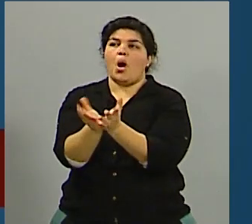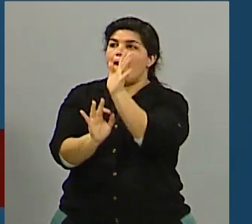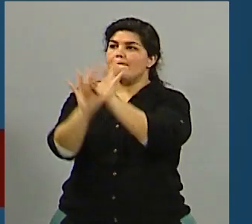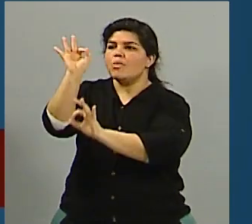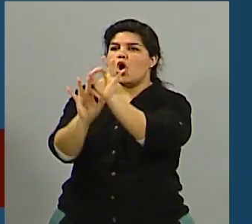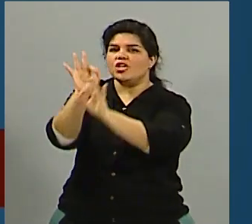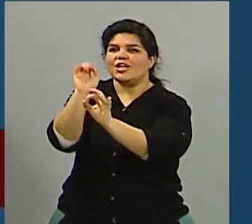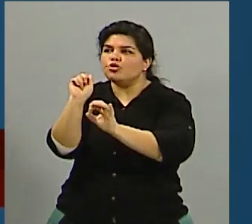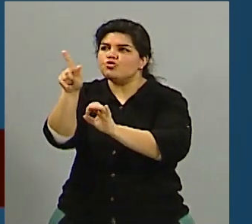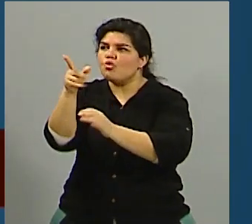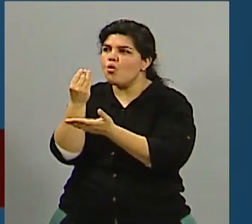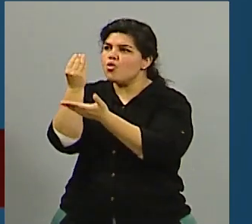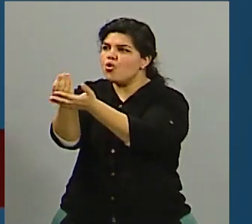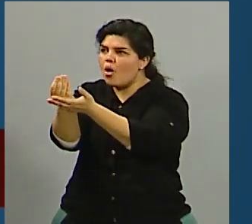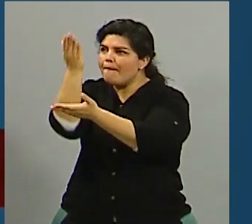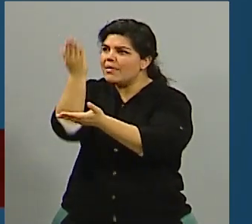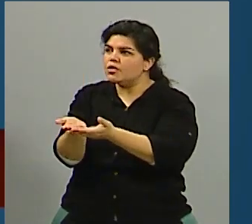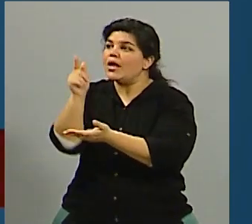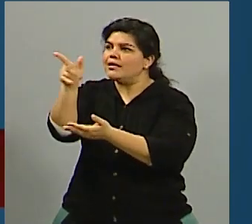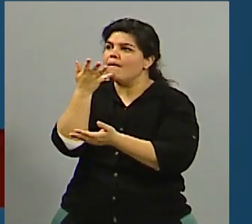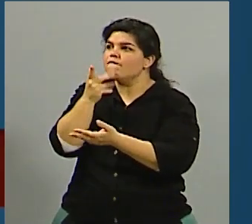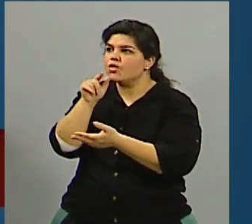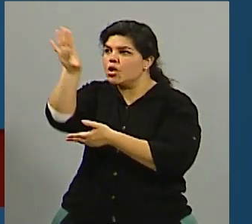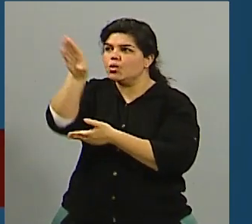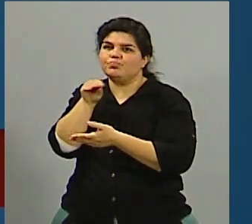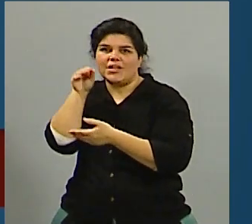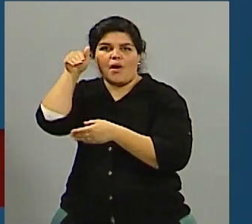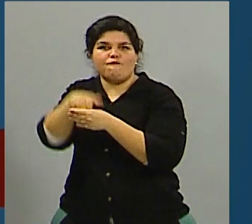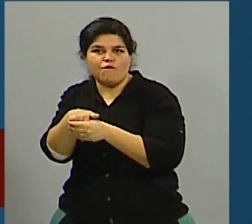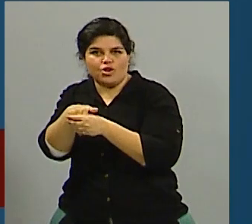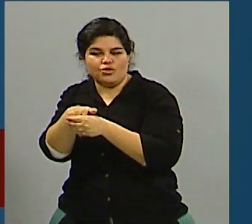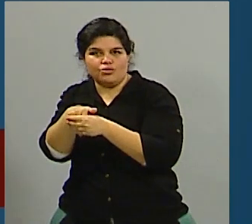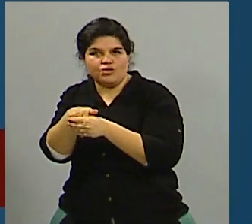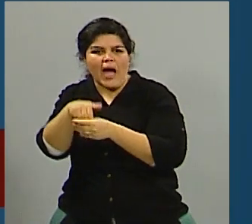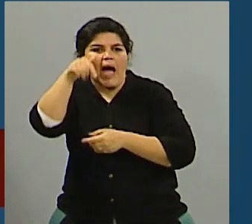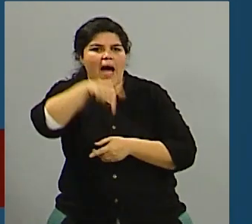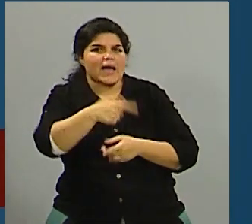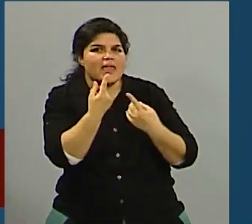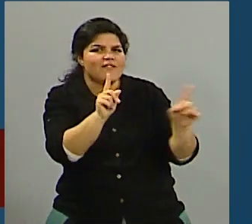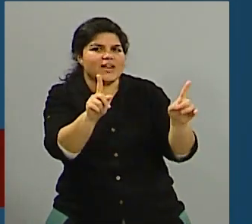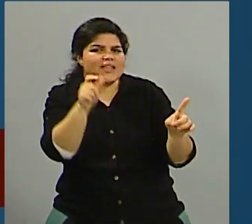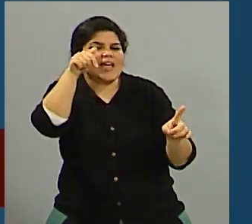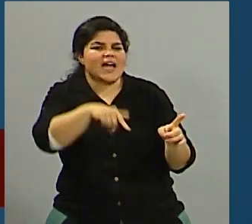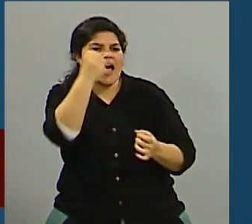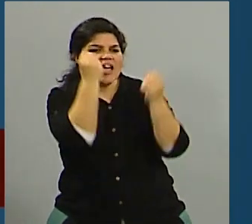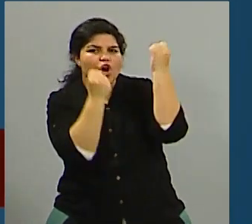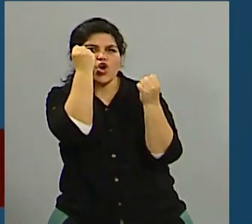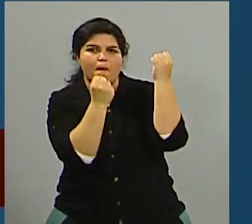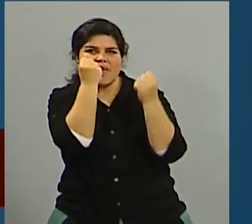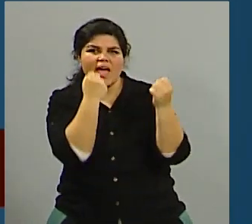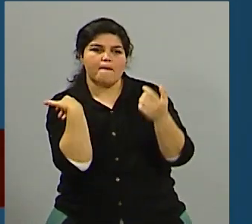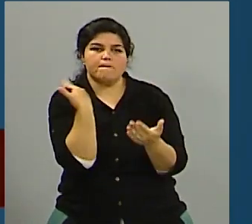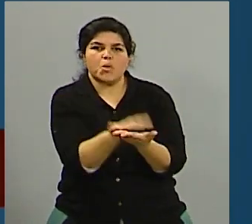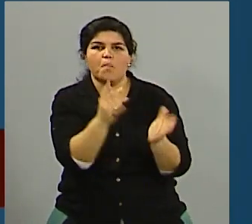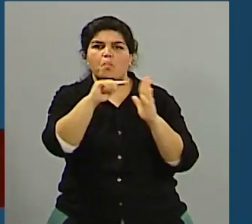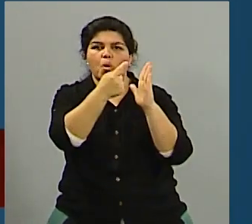gobernar un partido, ¿no? Pero acá, más allá del proyecto, es lo económico. Digo, me parece que lo económico hoy está pesando